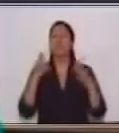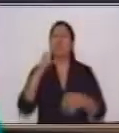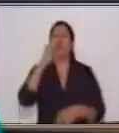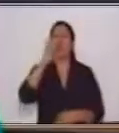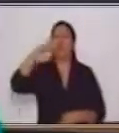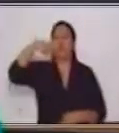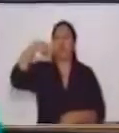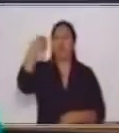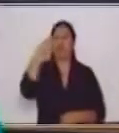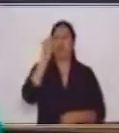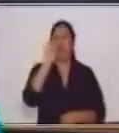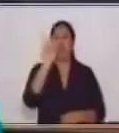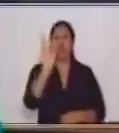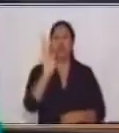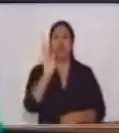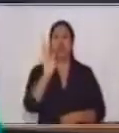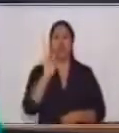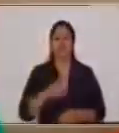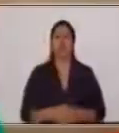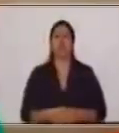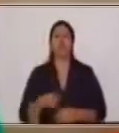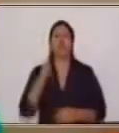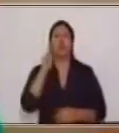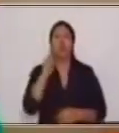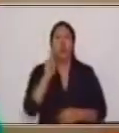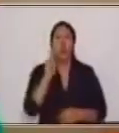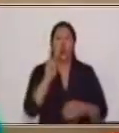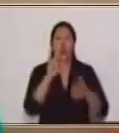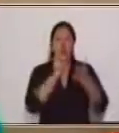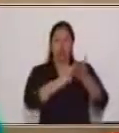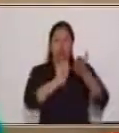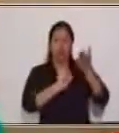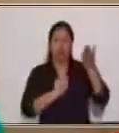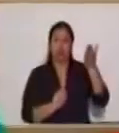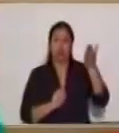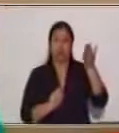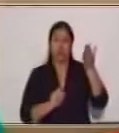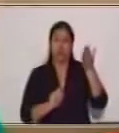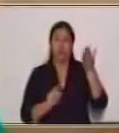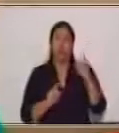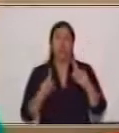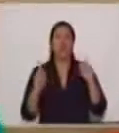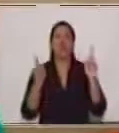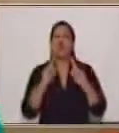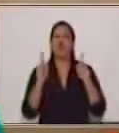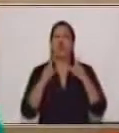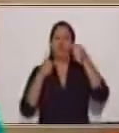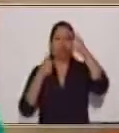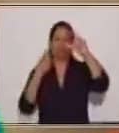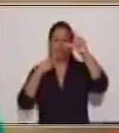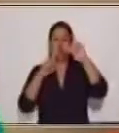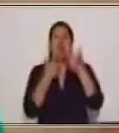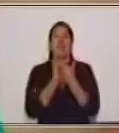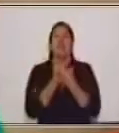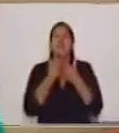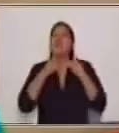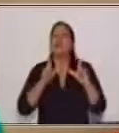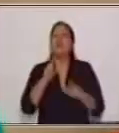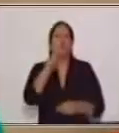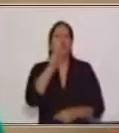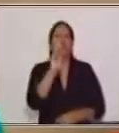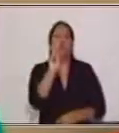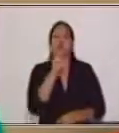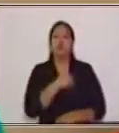ensayo es un texto escrito en prosa, no es en verso, no existe una métrica, es de libre escritura.